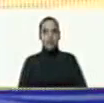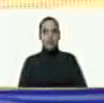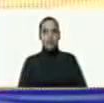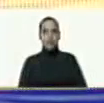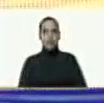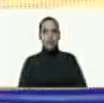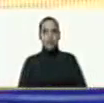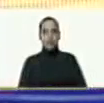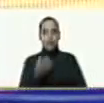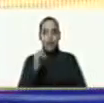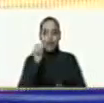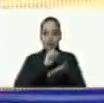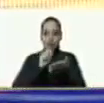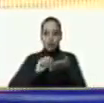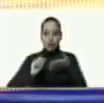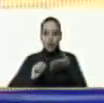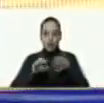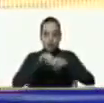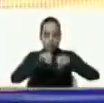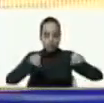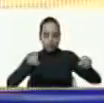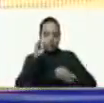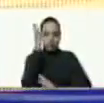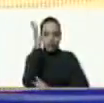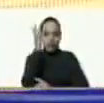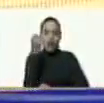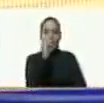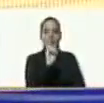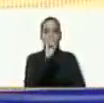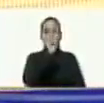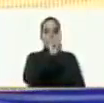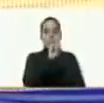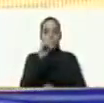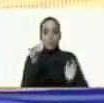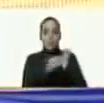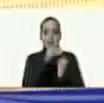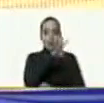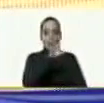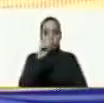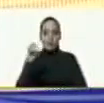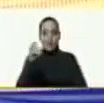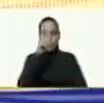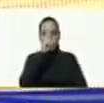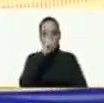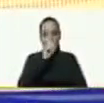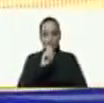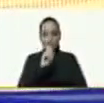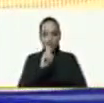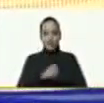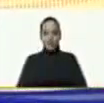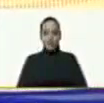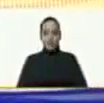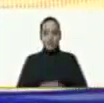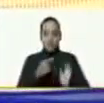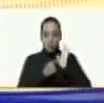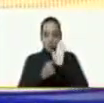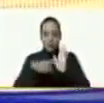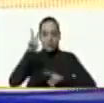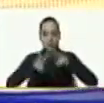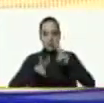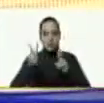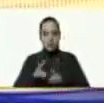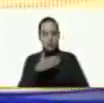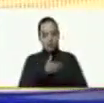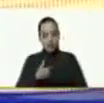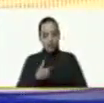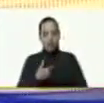una escritura en bambú que tiene 1.400 años de antigüedad, se la trajeron aquí para esta exposición. Quiero agradecer ese esfuerzo que han